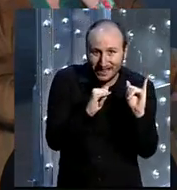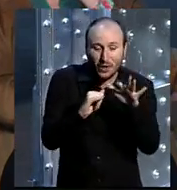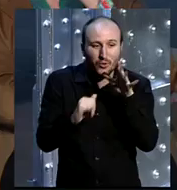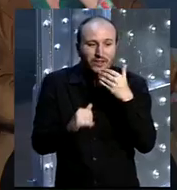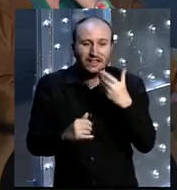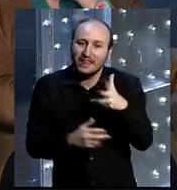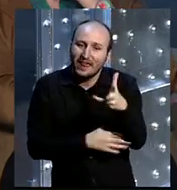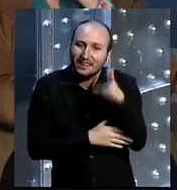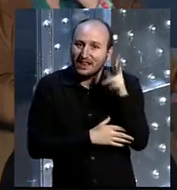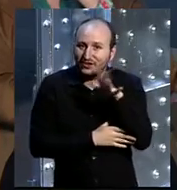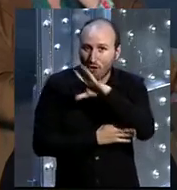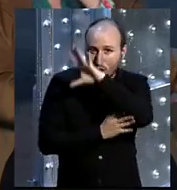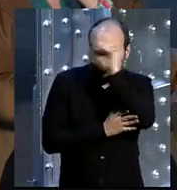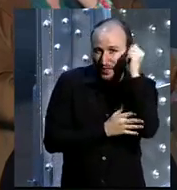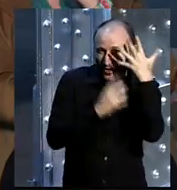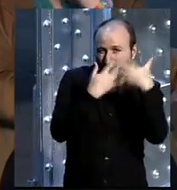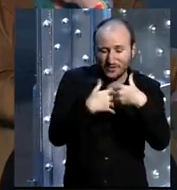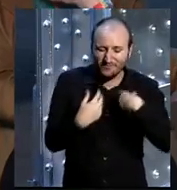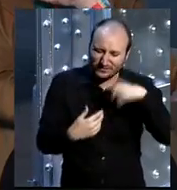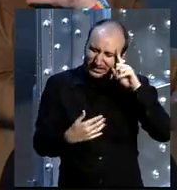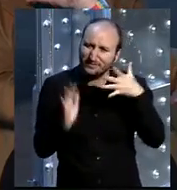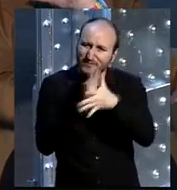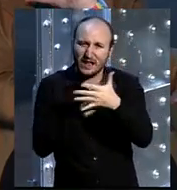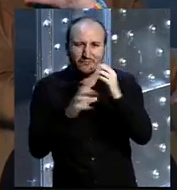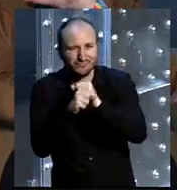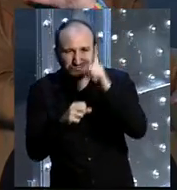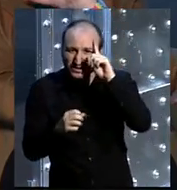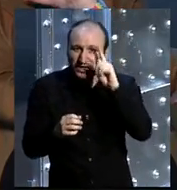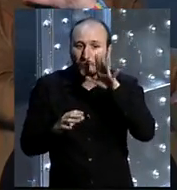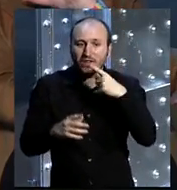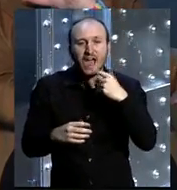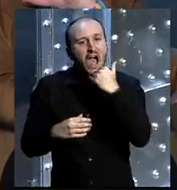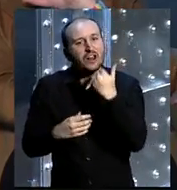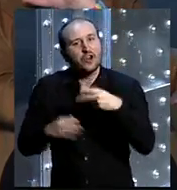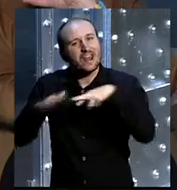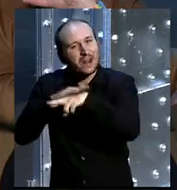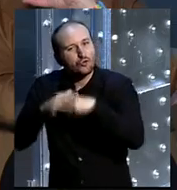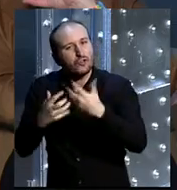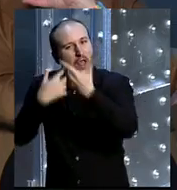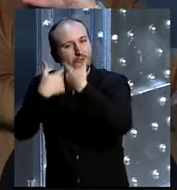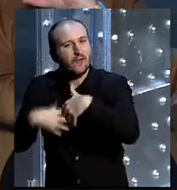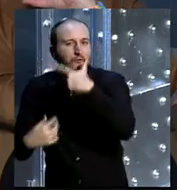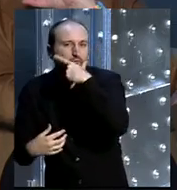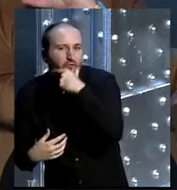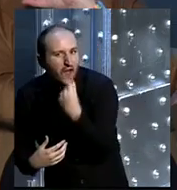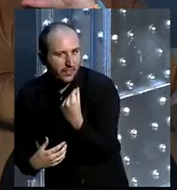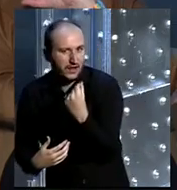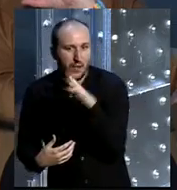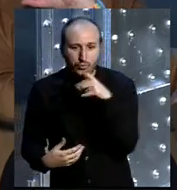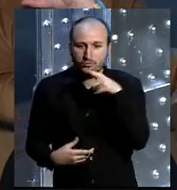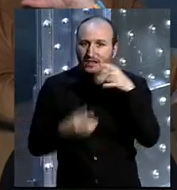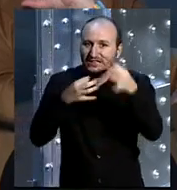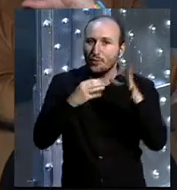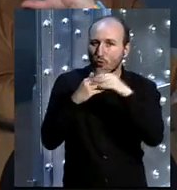olvido automático, no sé cómo explicar, ¿no? Con mecanismos sencillos, o sea, la sencillez del conocimiento por parte de los usuarios, de lo que